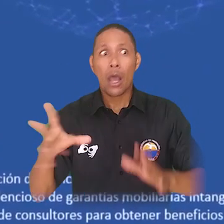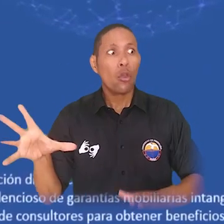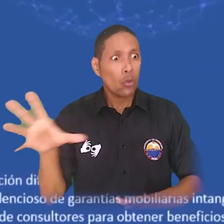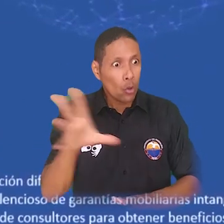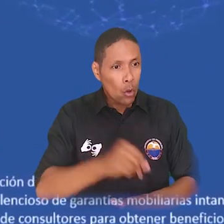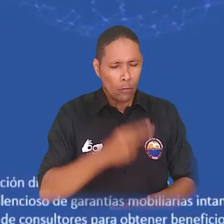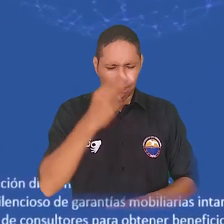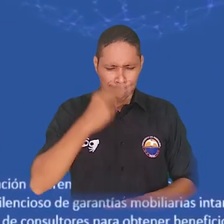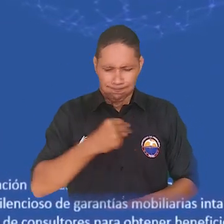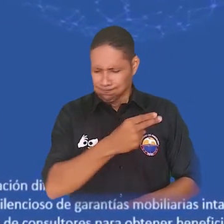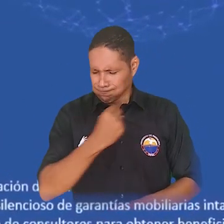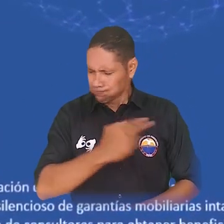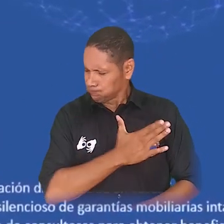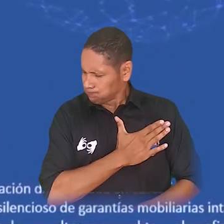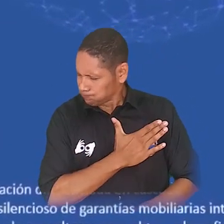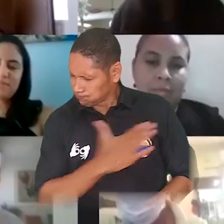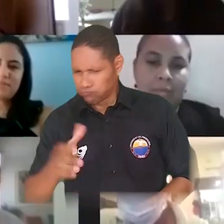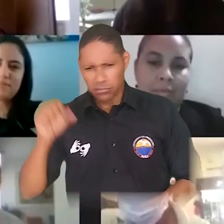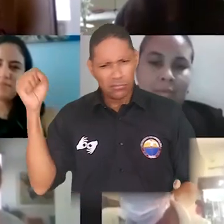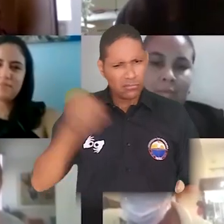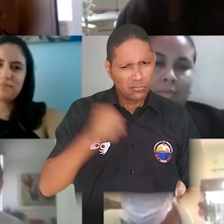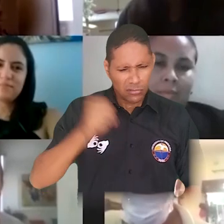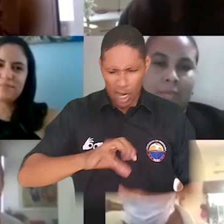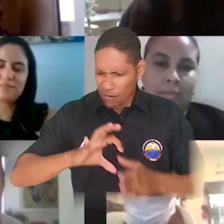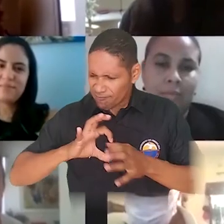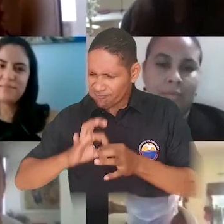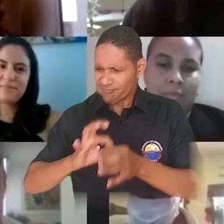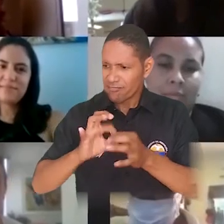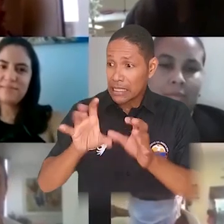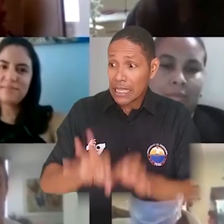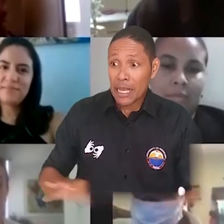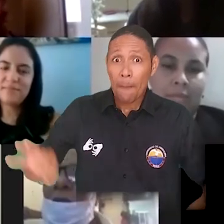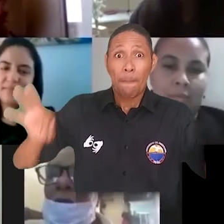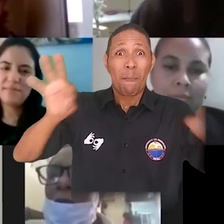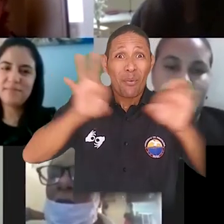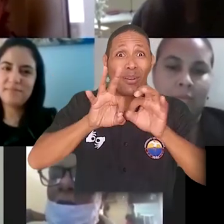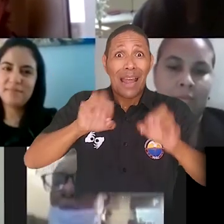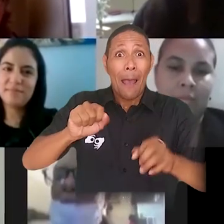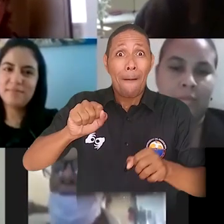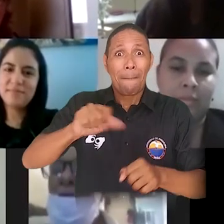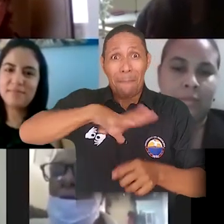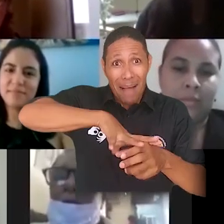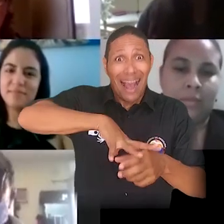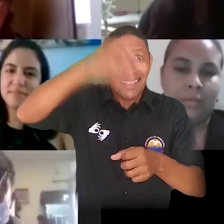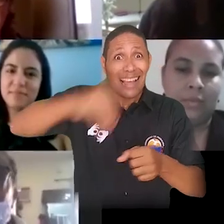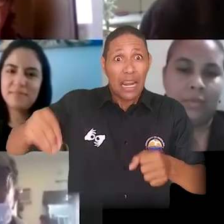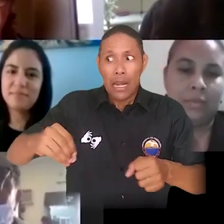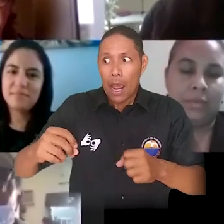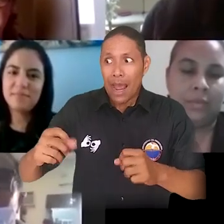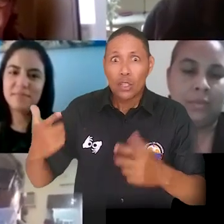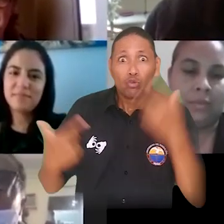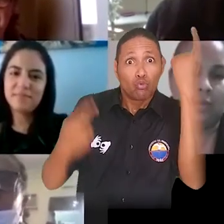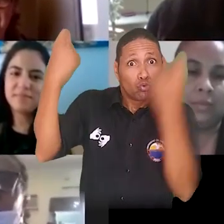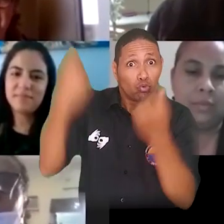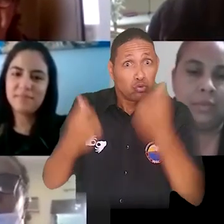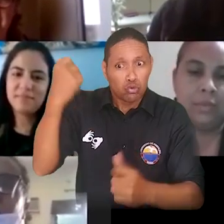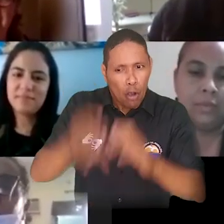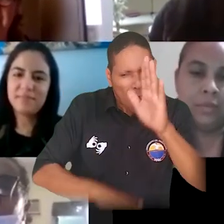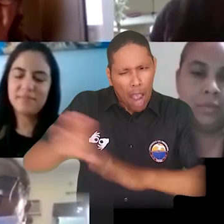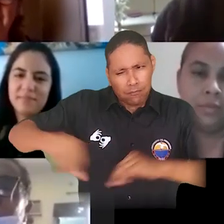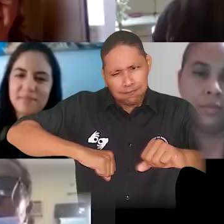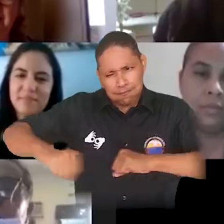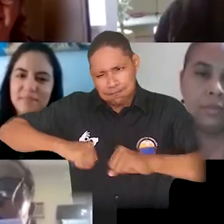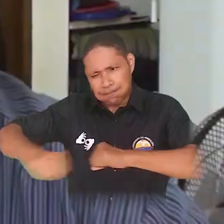su compromiso y solidaridad con la reactivación económica del Magdalena. Al igual que las